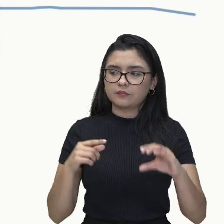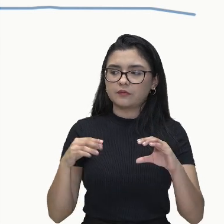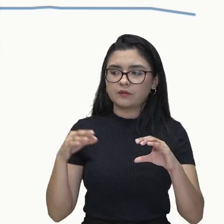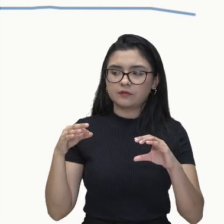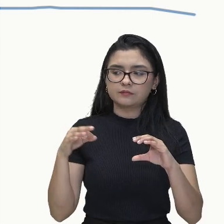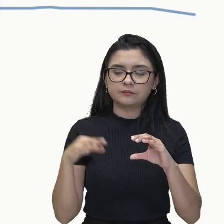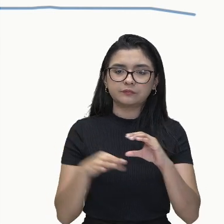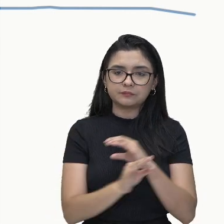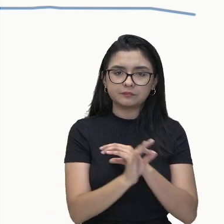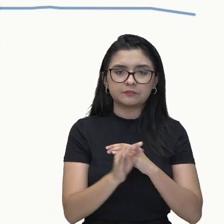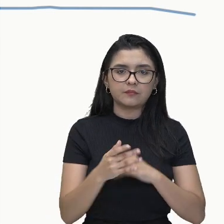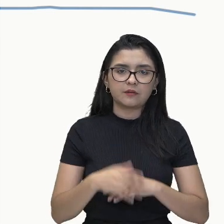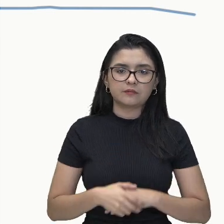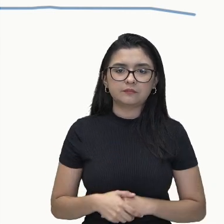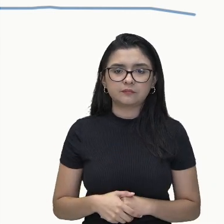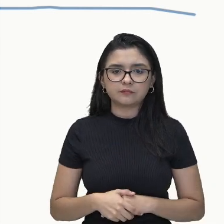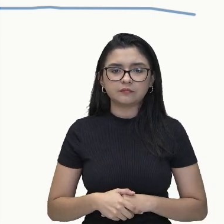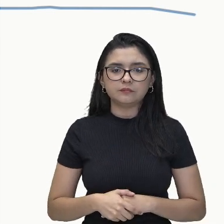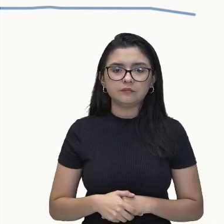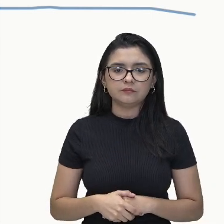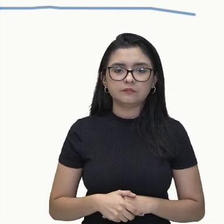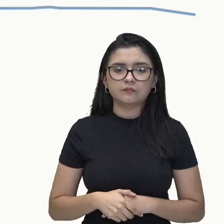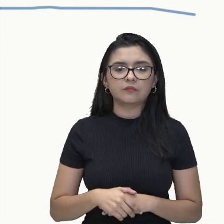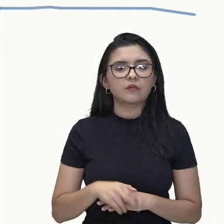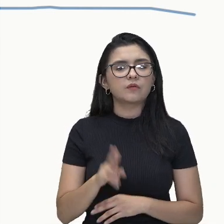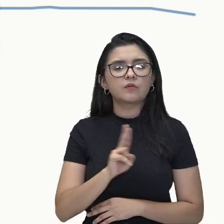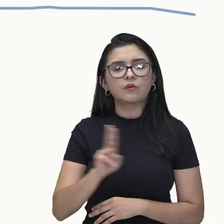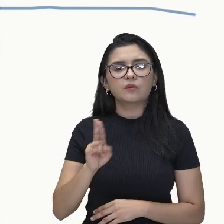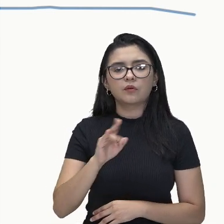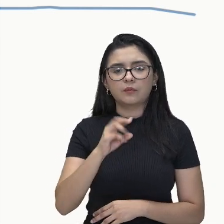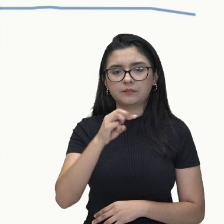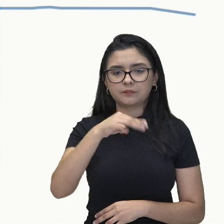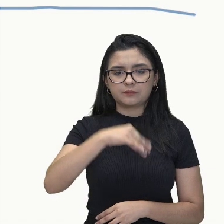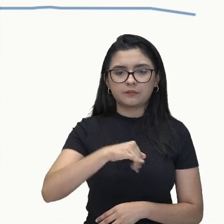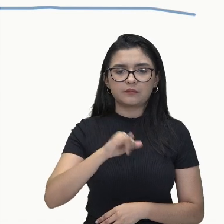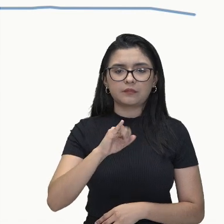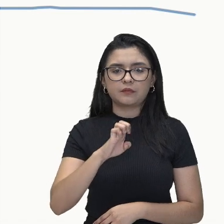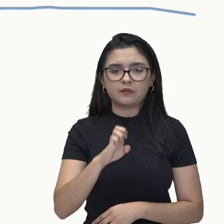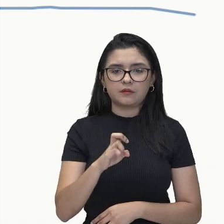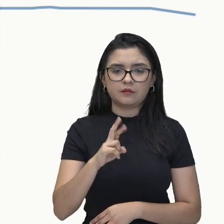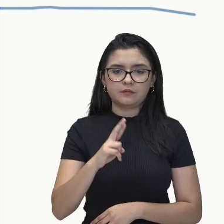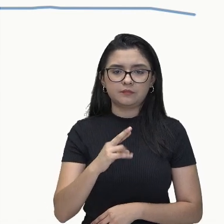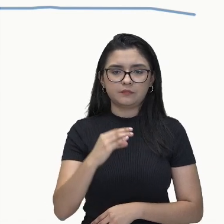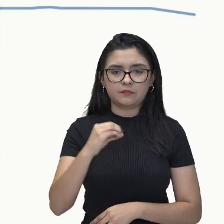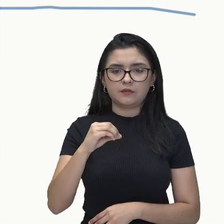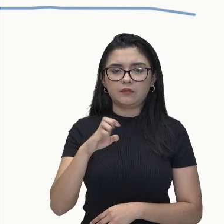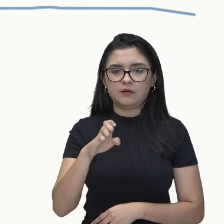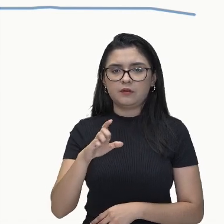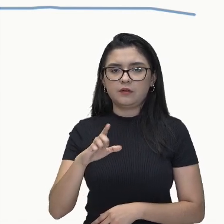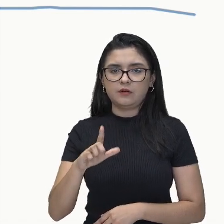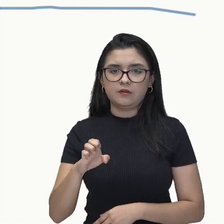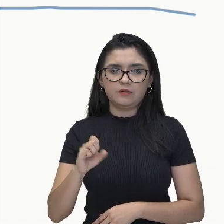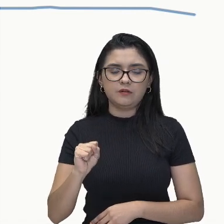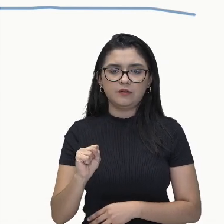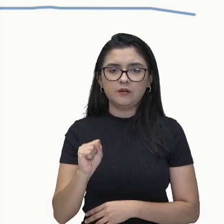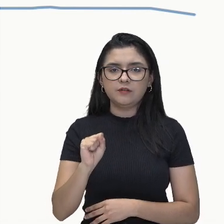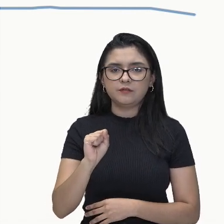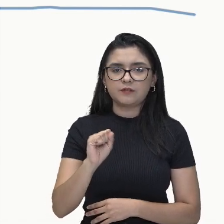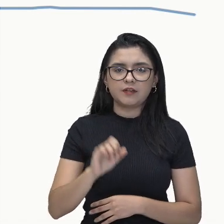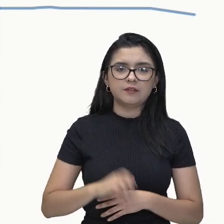mies mies unbre bonito para para quarta